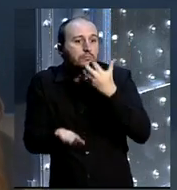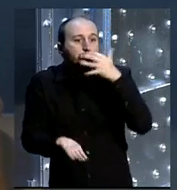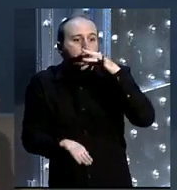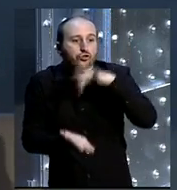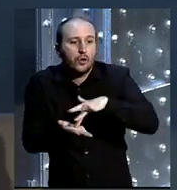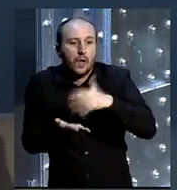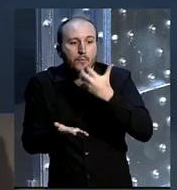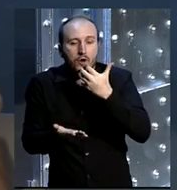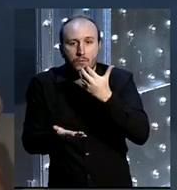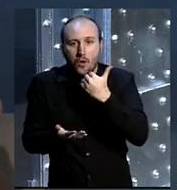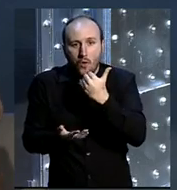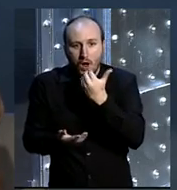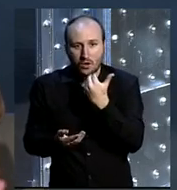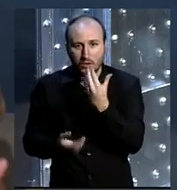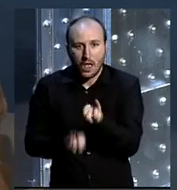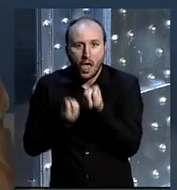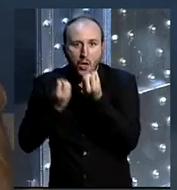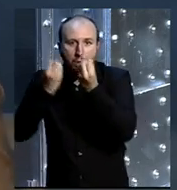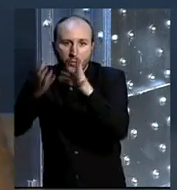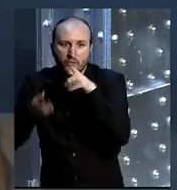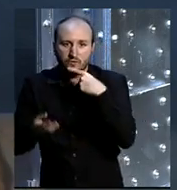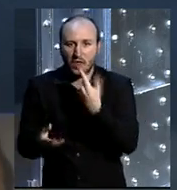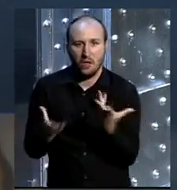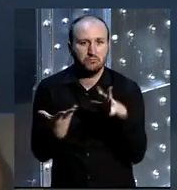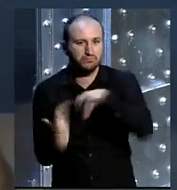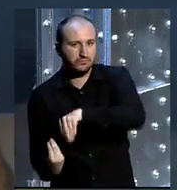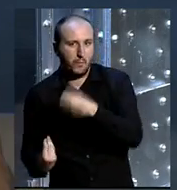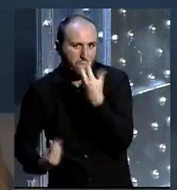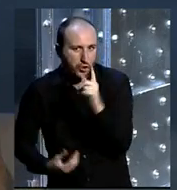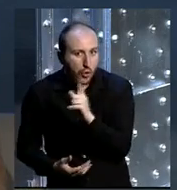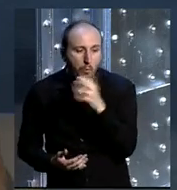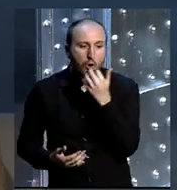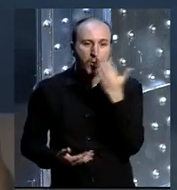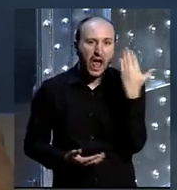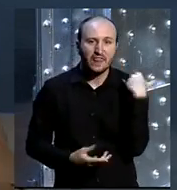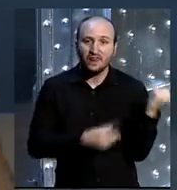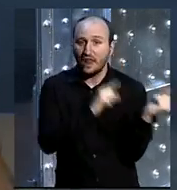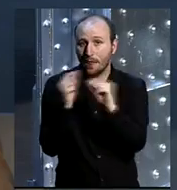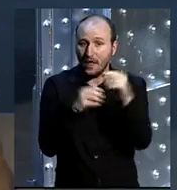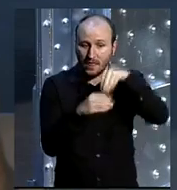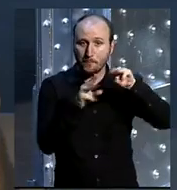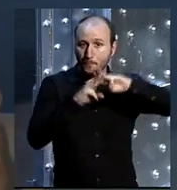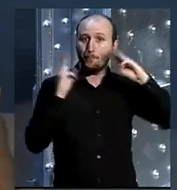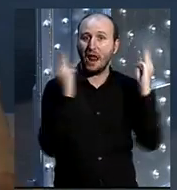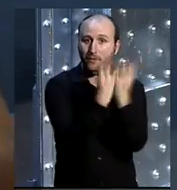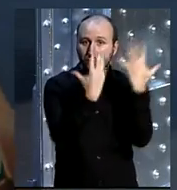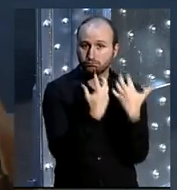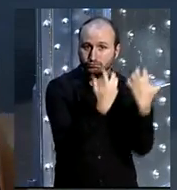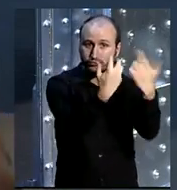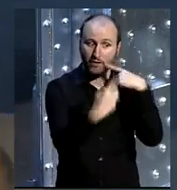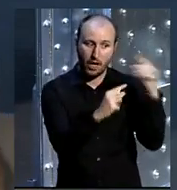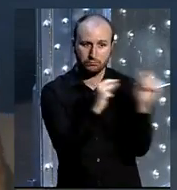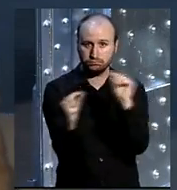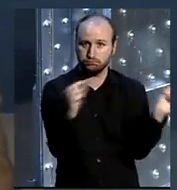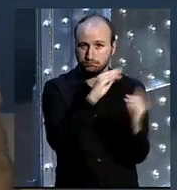tanto estériles e inadecuadas. Por ejemplo, en el debate que hemos tenido en el Parlamento, o que estamos teniendo en el Parlamento, pues